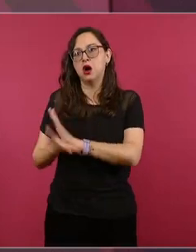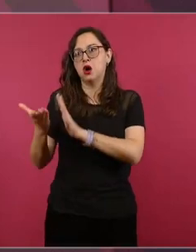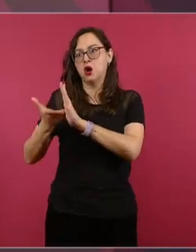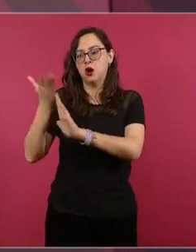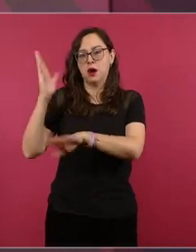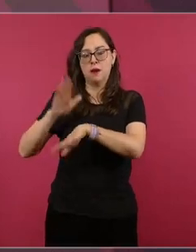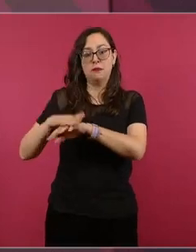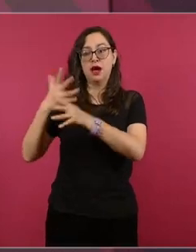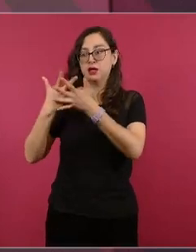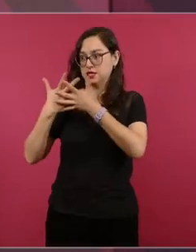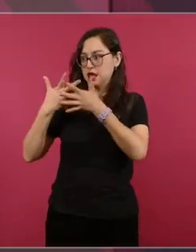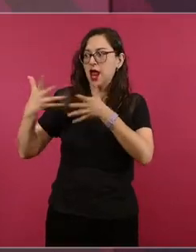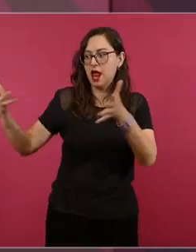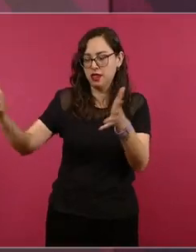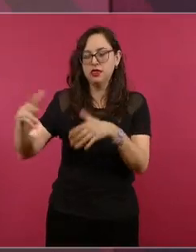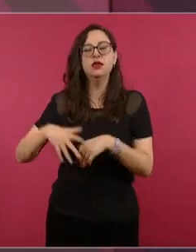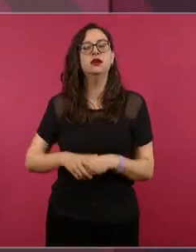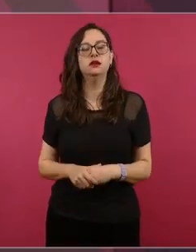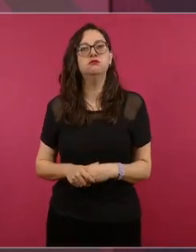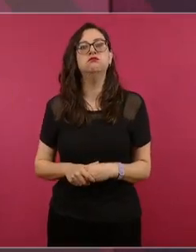y lo que hicieron